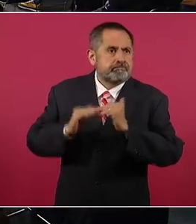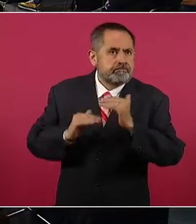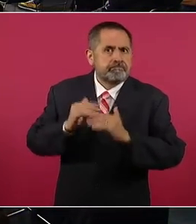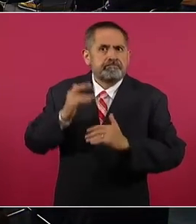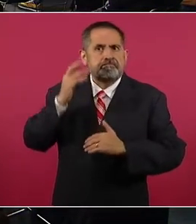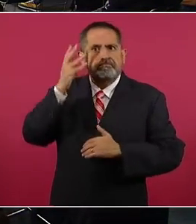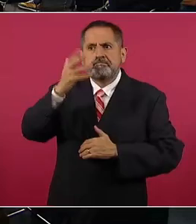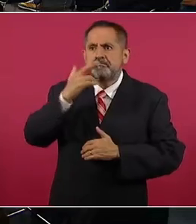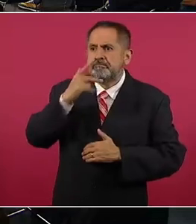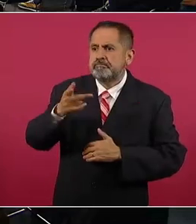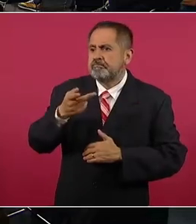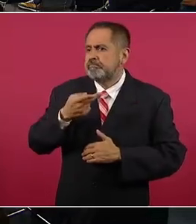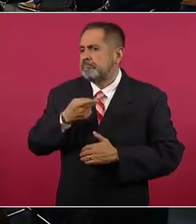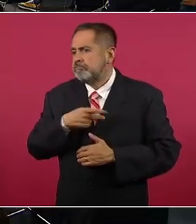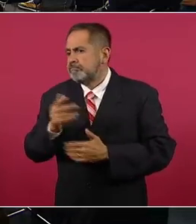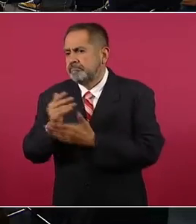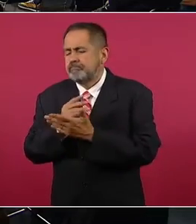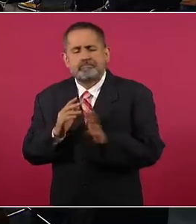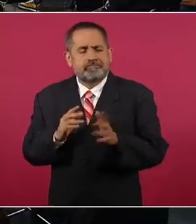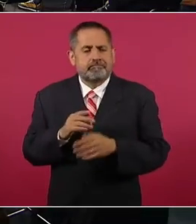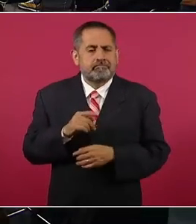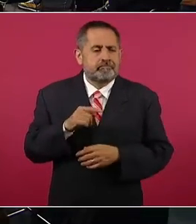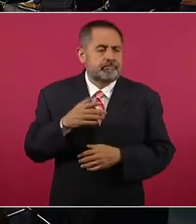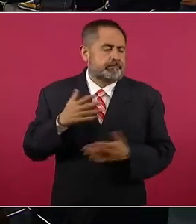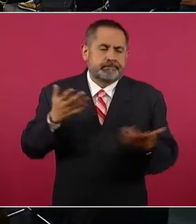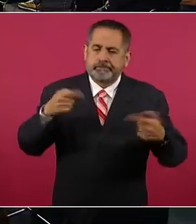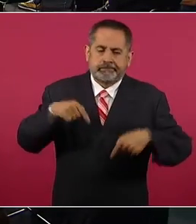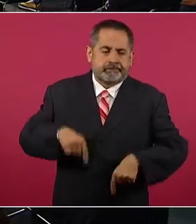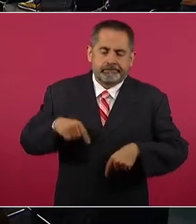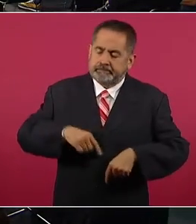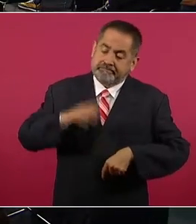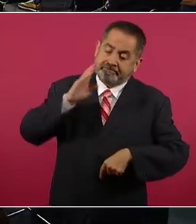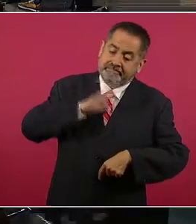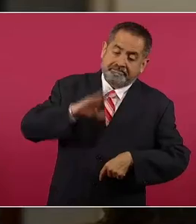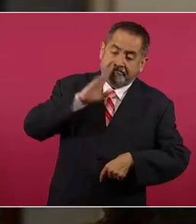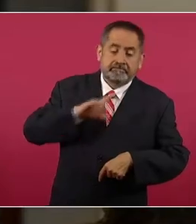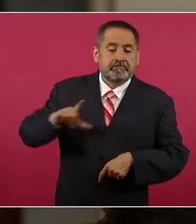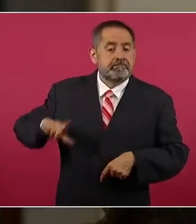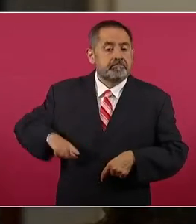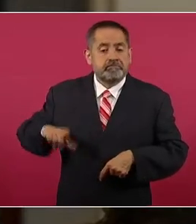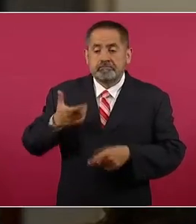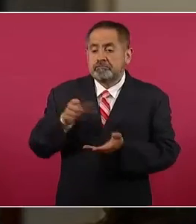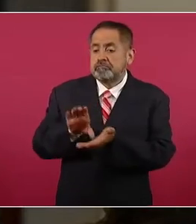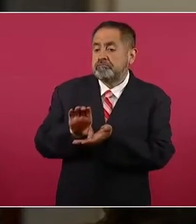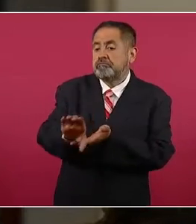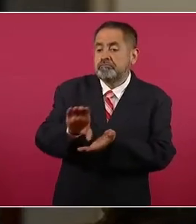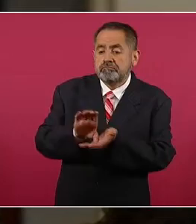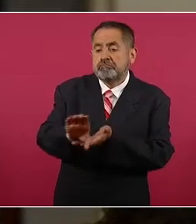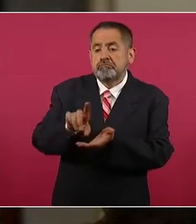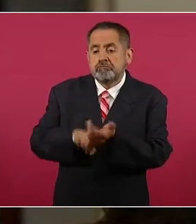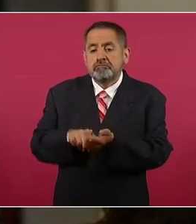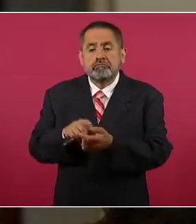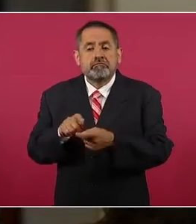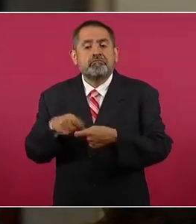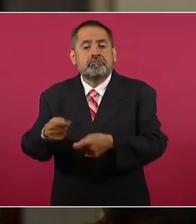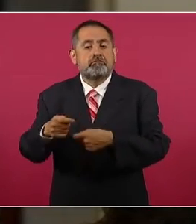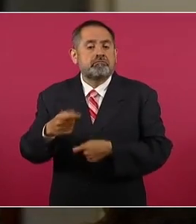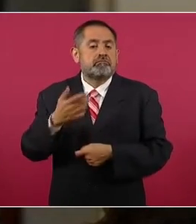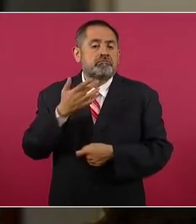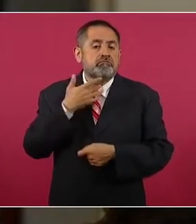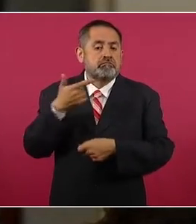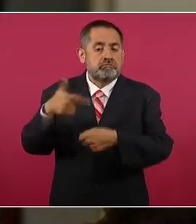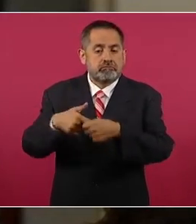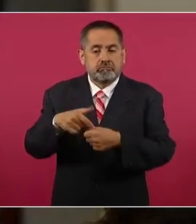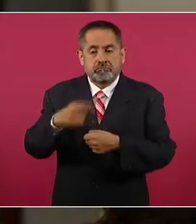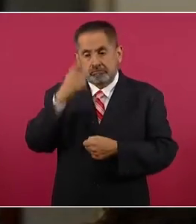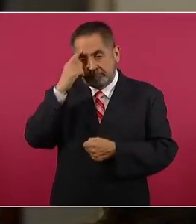la pobreza. En lugar de eso, nuestro gobierno prefiere usarlo para subsidiar las gasolinas y aspirar